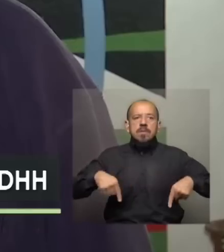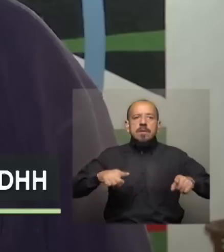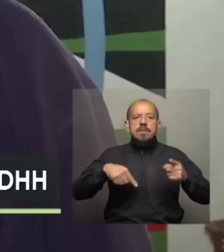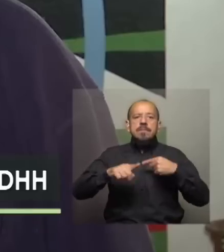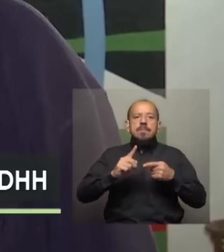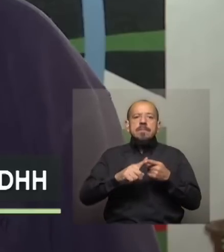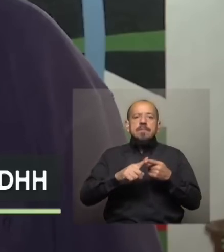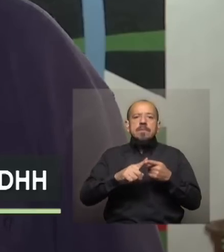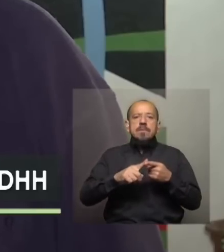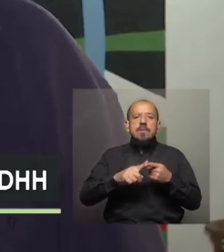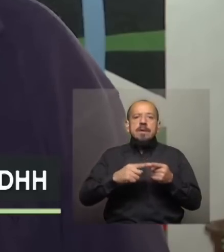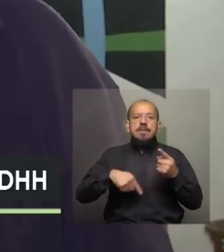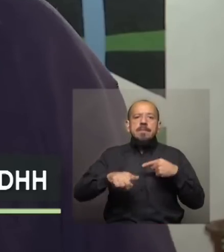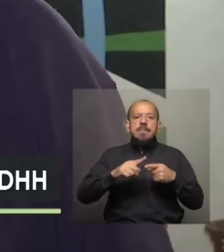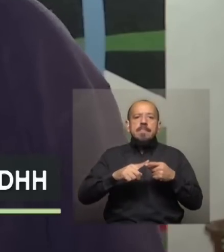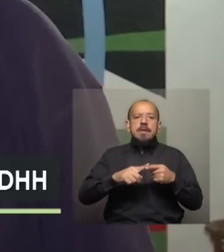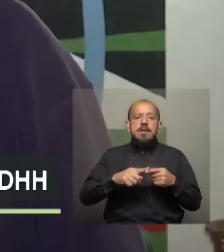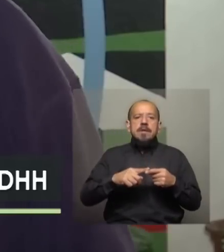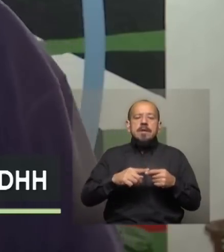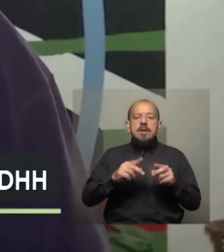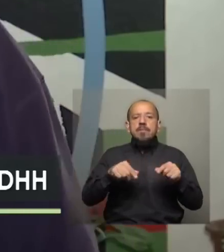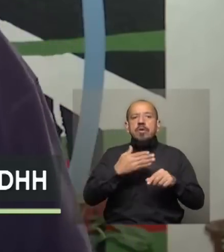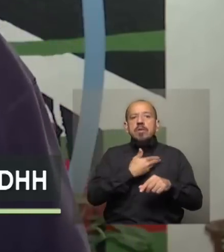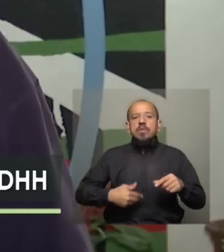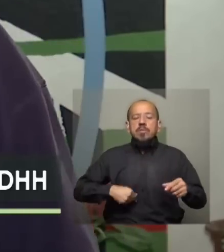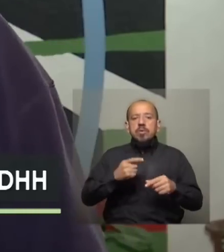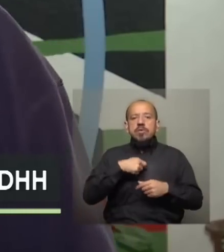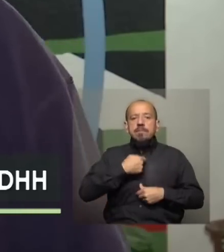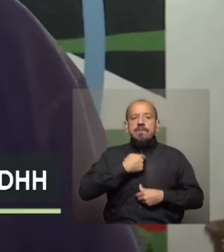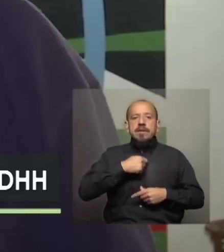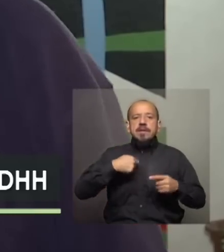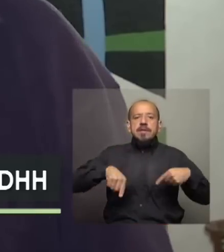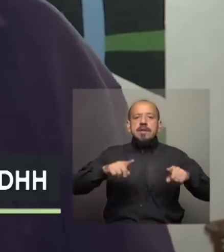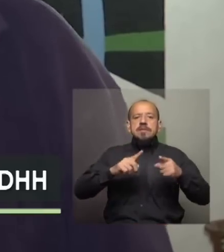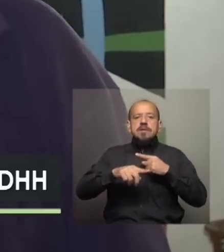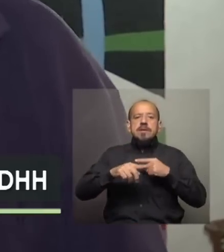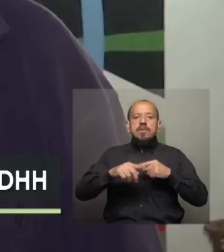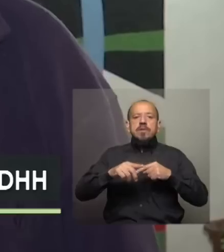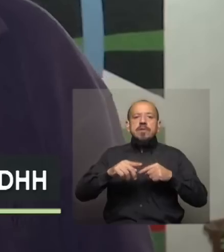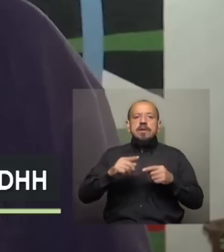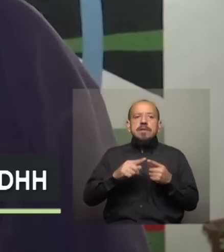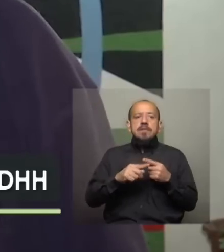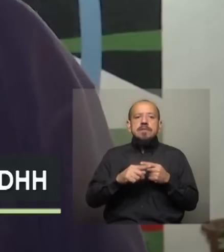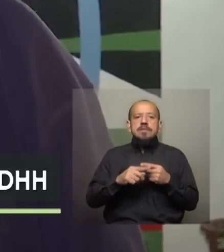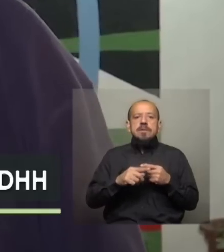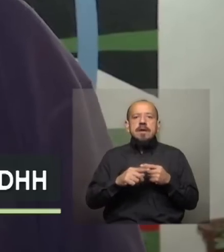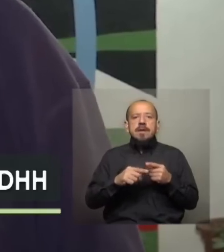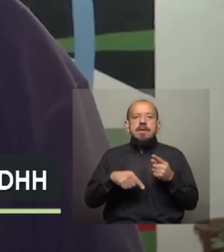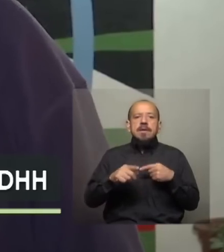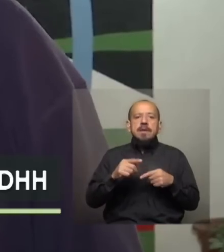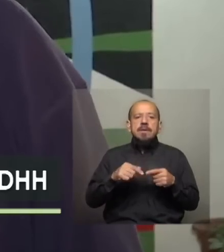relator internacional colombiano que visitó Uruguay invitado por el gobierno de Mujica en el año 2013 y que hizo un